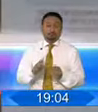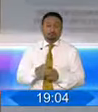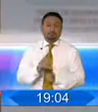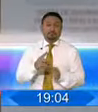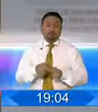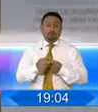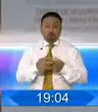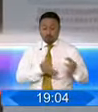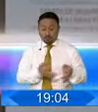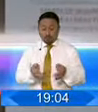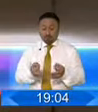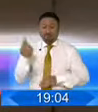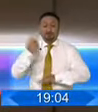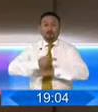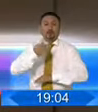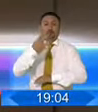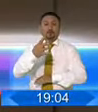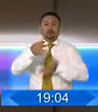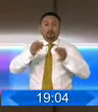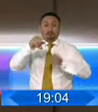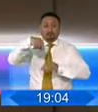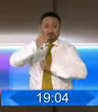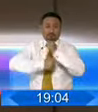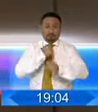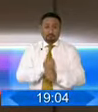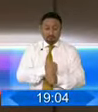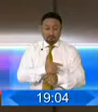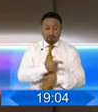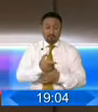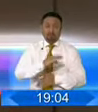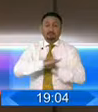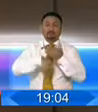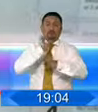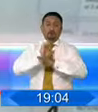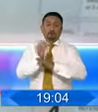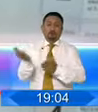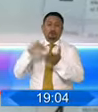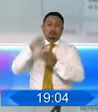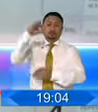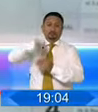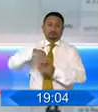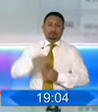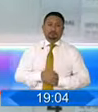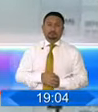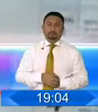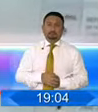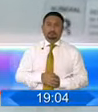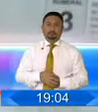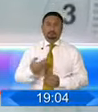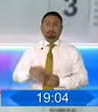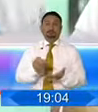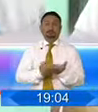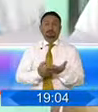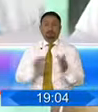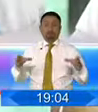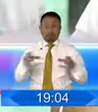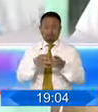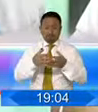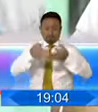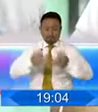organizarse para el día 4 de febrero del presente año, el cual el país nuevamente irá a las urnas. La mesa también garantiza